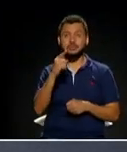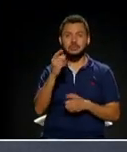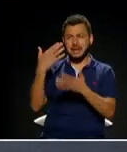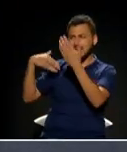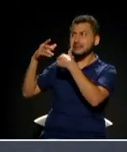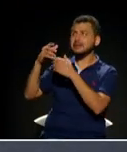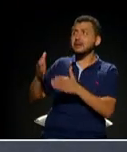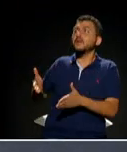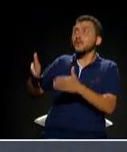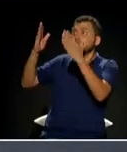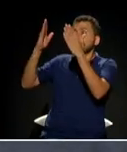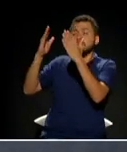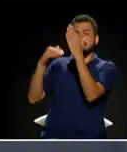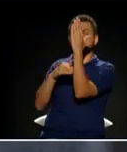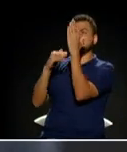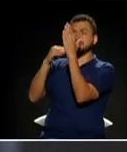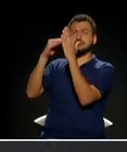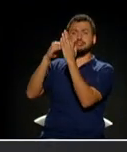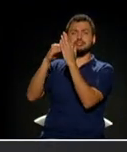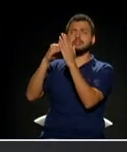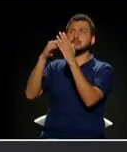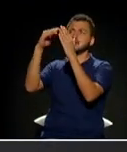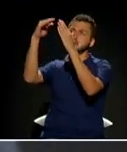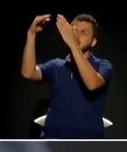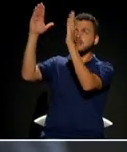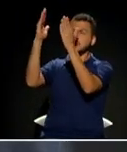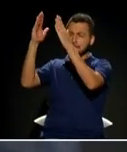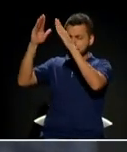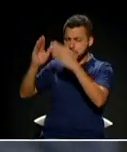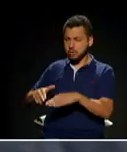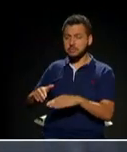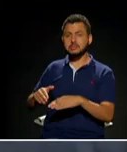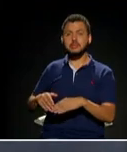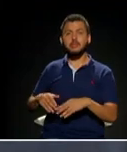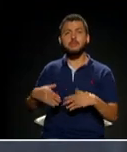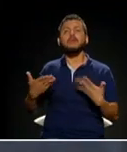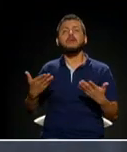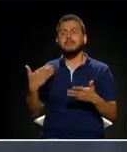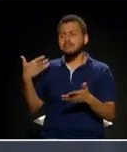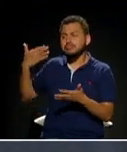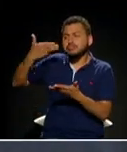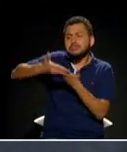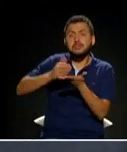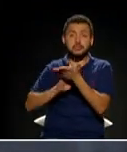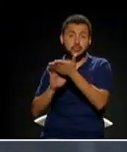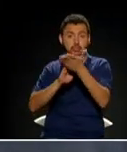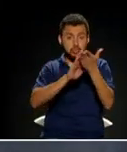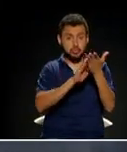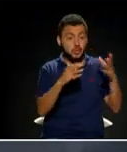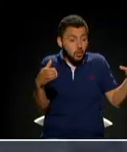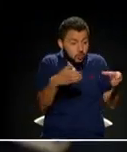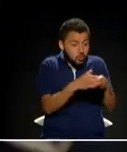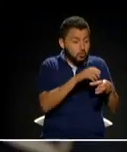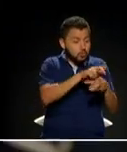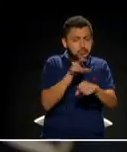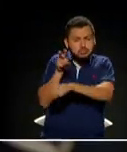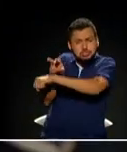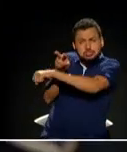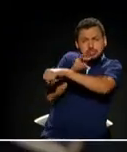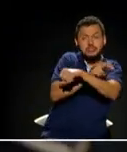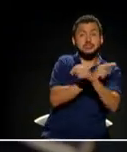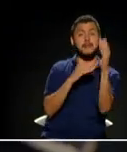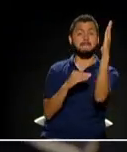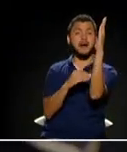una secretaria de gestión territorial a la cual le vamos a fortalecer va a tener más gente más personal